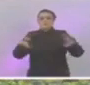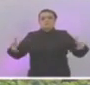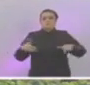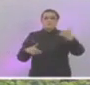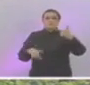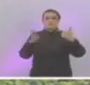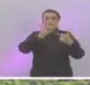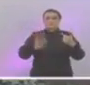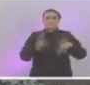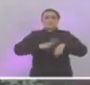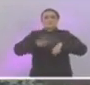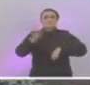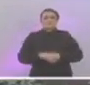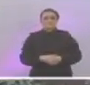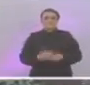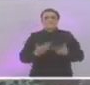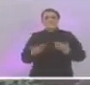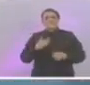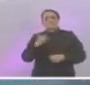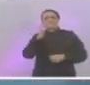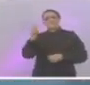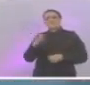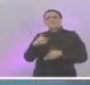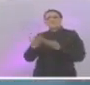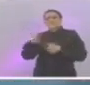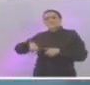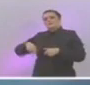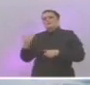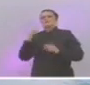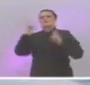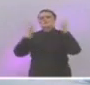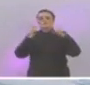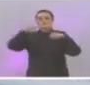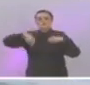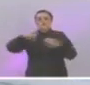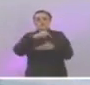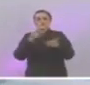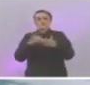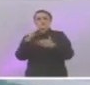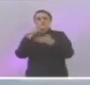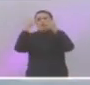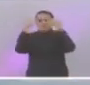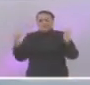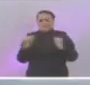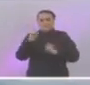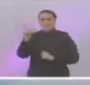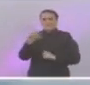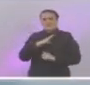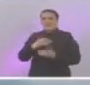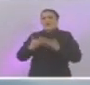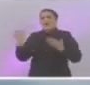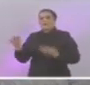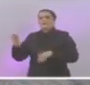12%. Mención especial merece el momento que vive el sector turístico en la región Huasteca, el cual en